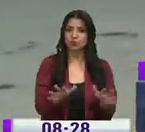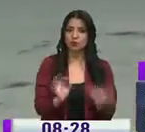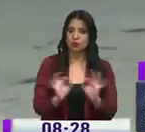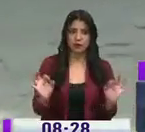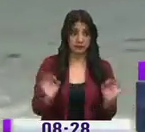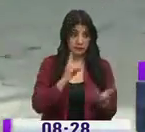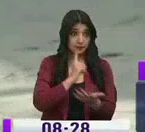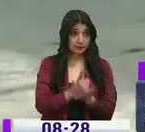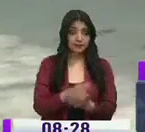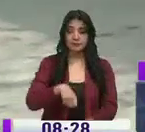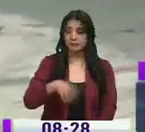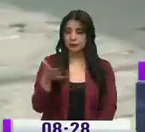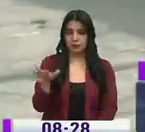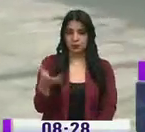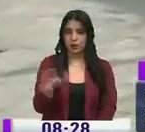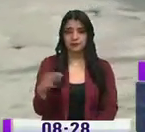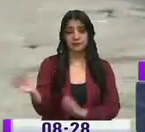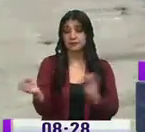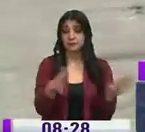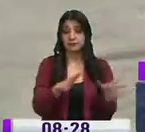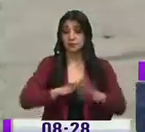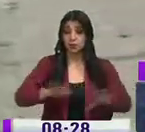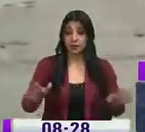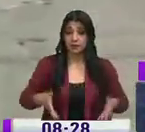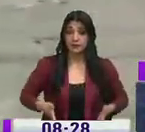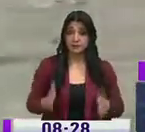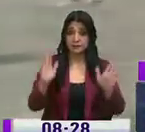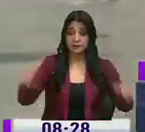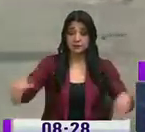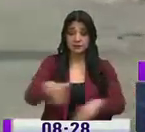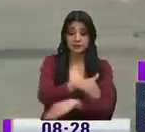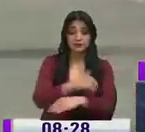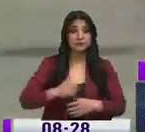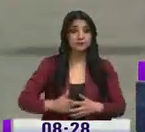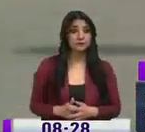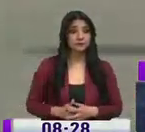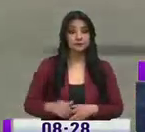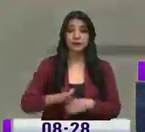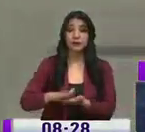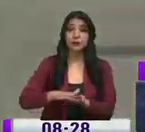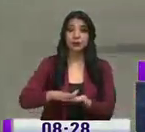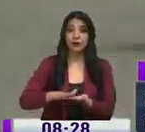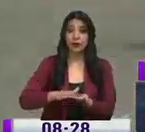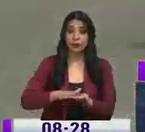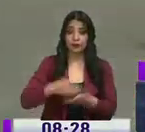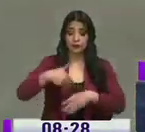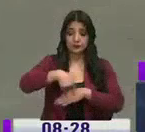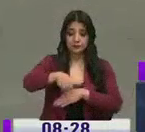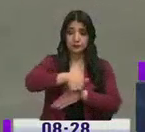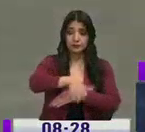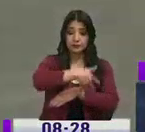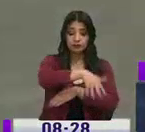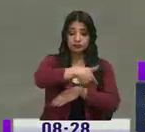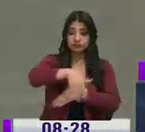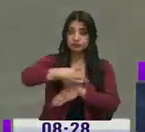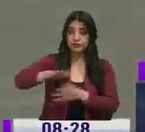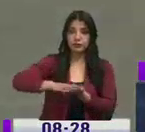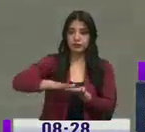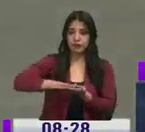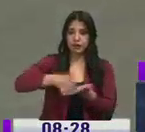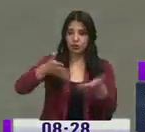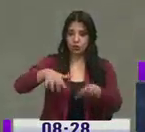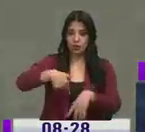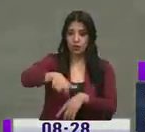nula. Así es, está abandonado prácticamente, usted ve que las huellas están borradas, tanto del paso cebra de esta calle, que